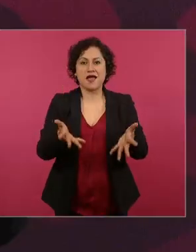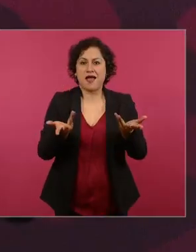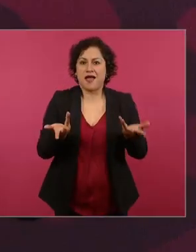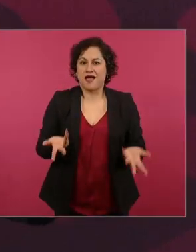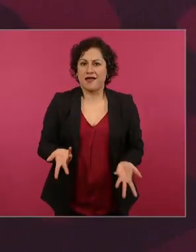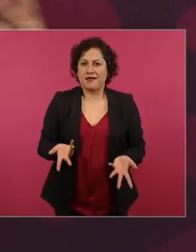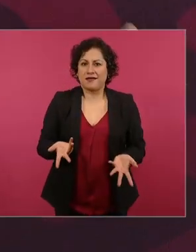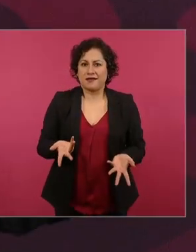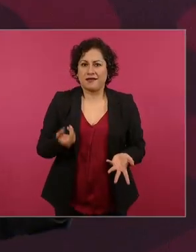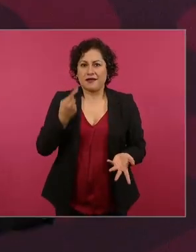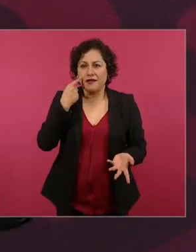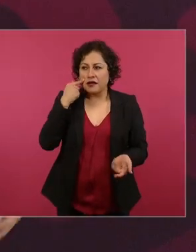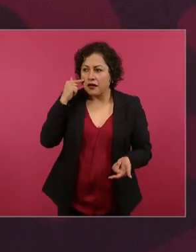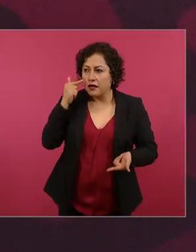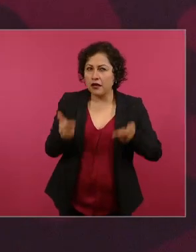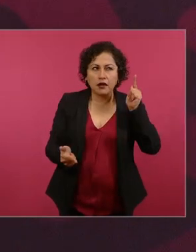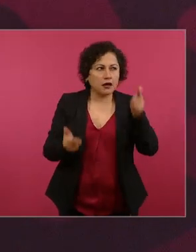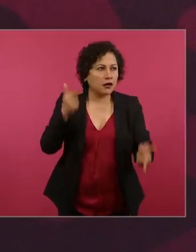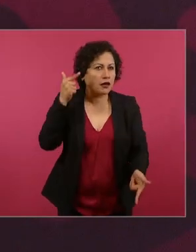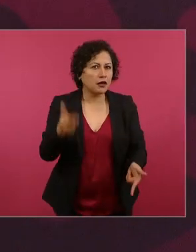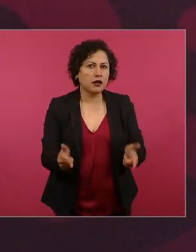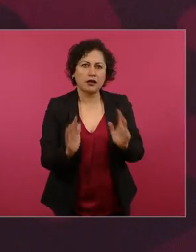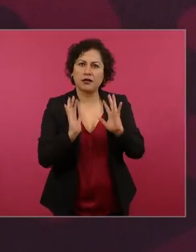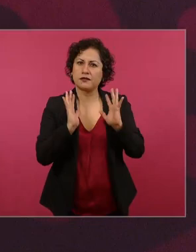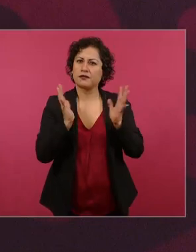Y la verdad se abre paso.